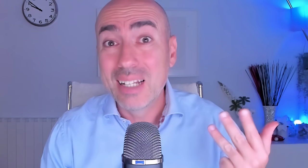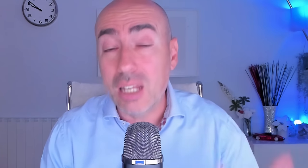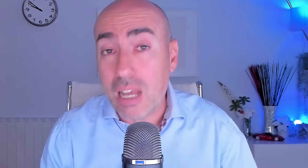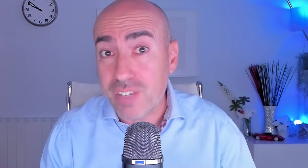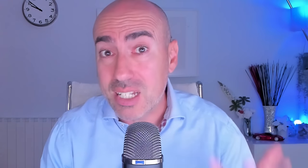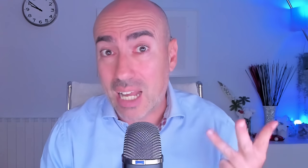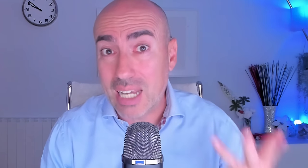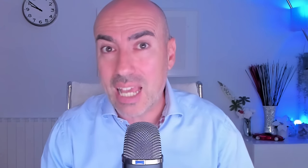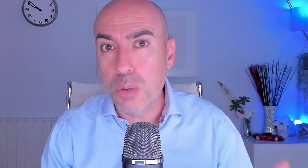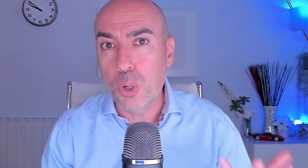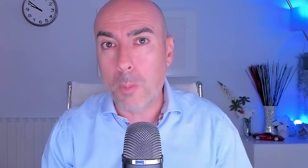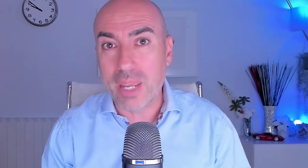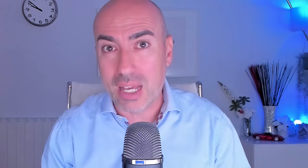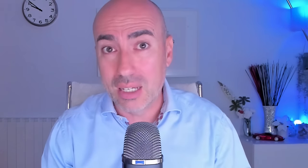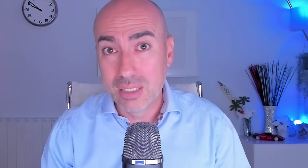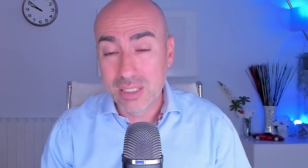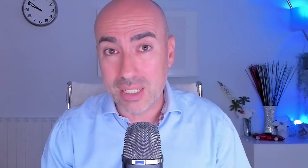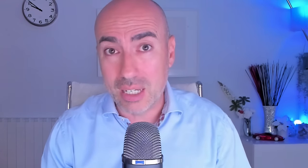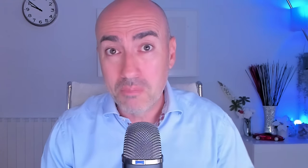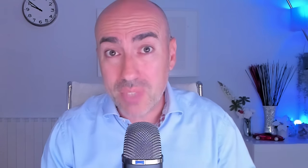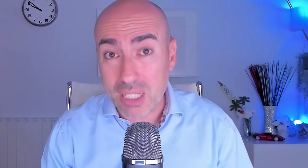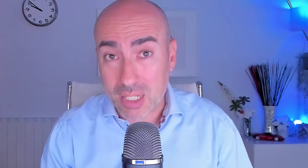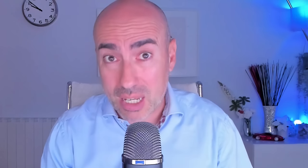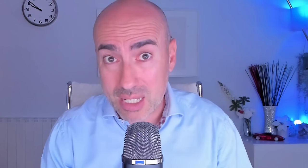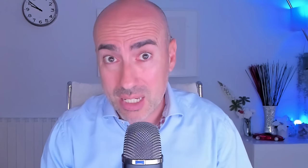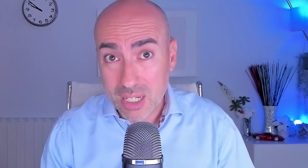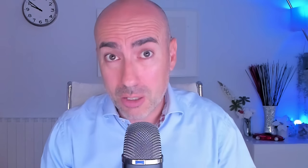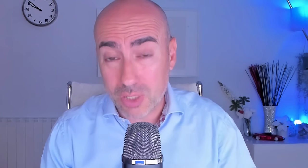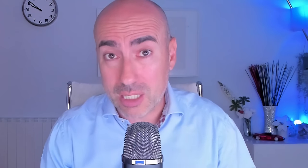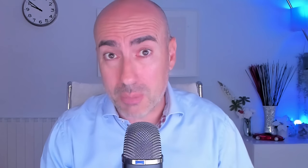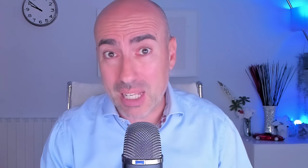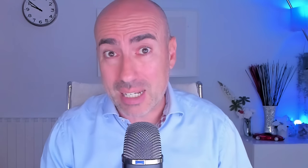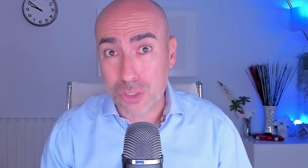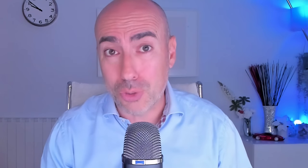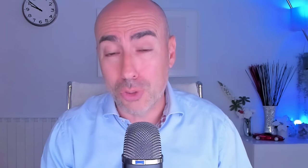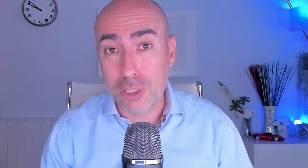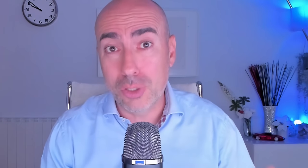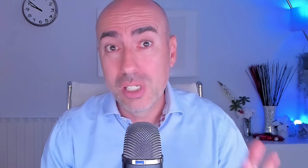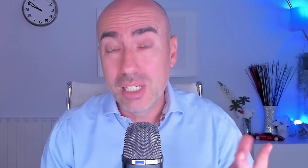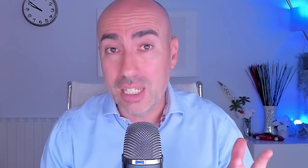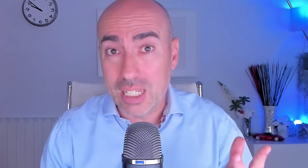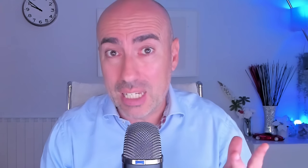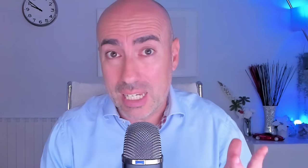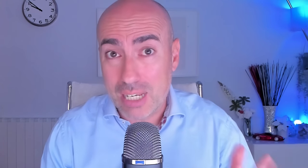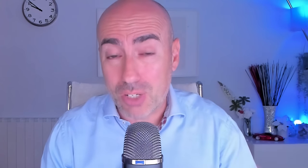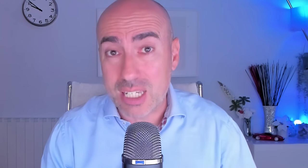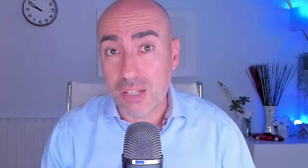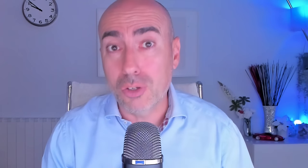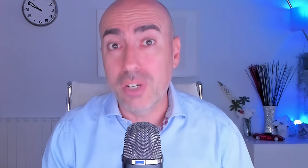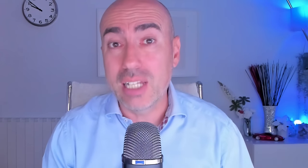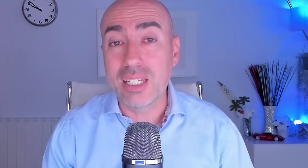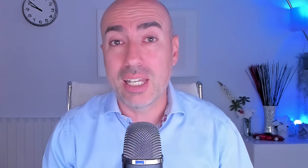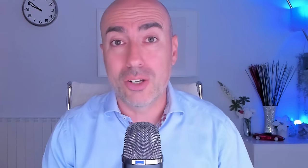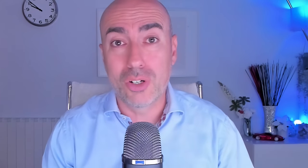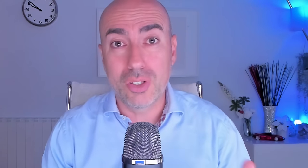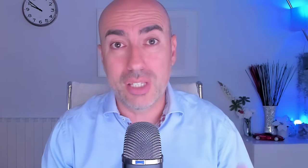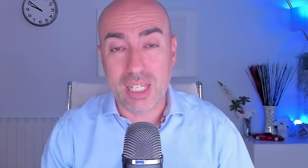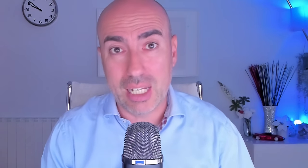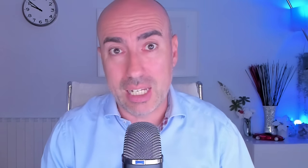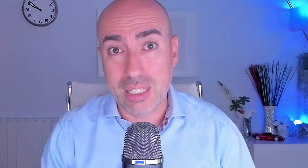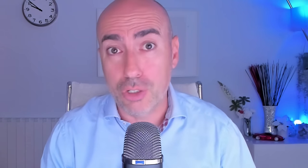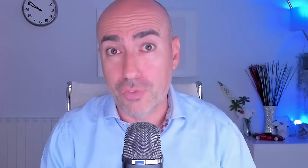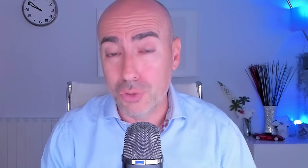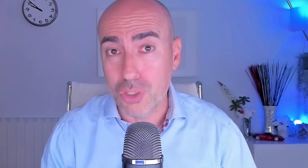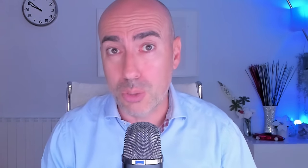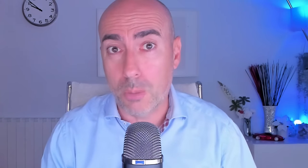mascarillas tiene la fiscalía europea eh detrás con el tema del caso coldo y lo que se hizo con el dinero